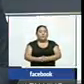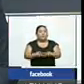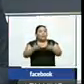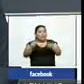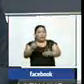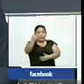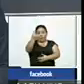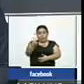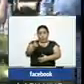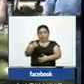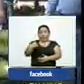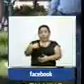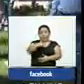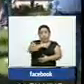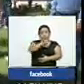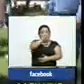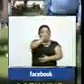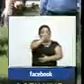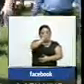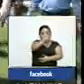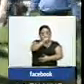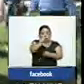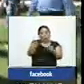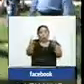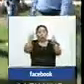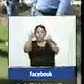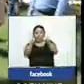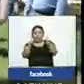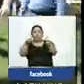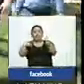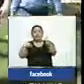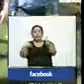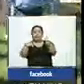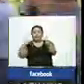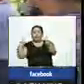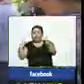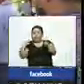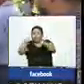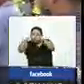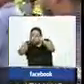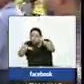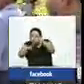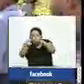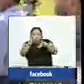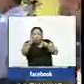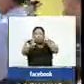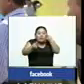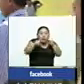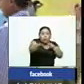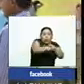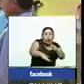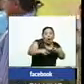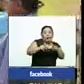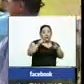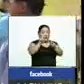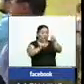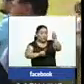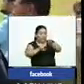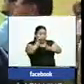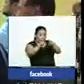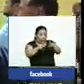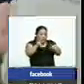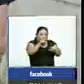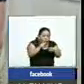El ministro de Agricultura junto al director de Centros Penales, Osiris Luna, visitaron la granja penitenciaria en Santa Ana para impulsar el